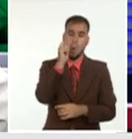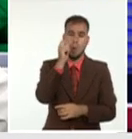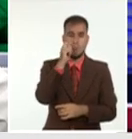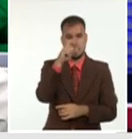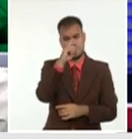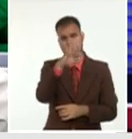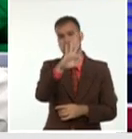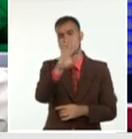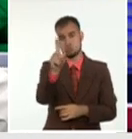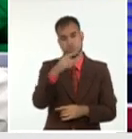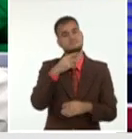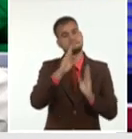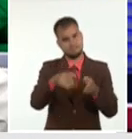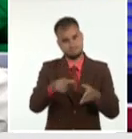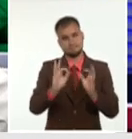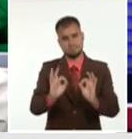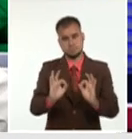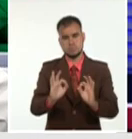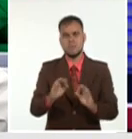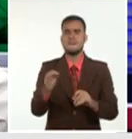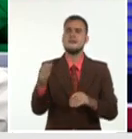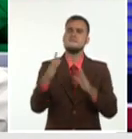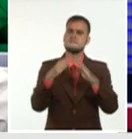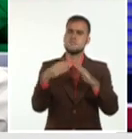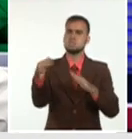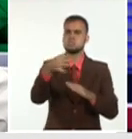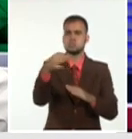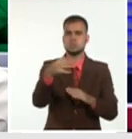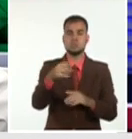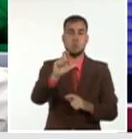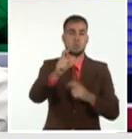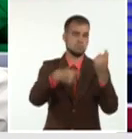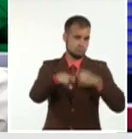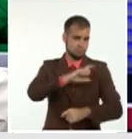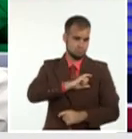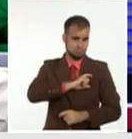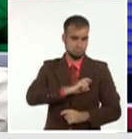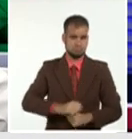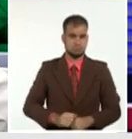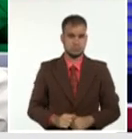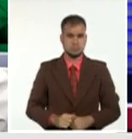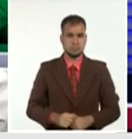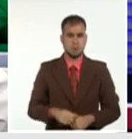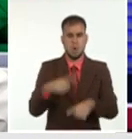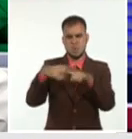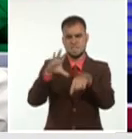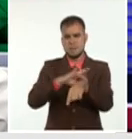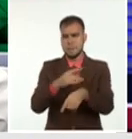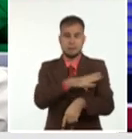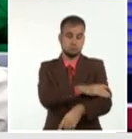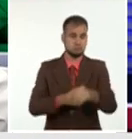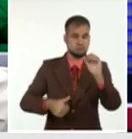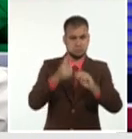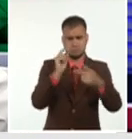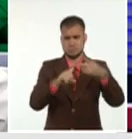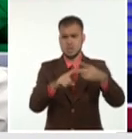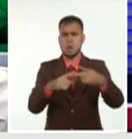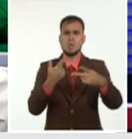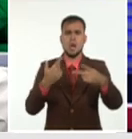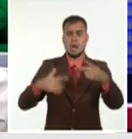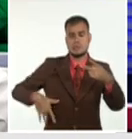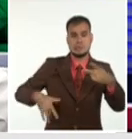del municipio Contramaestre, hipertensión arterial, enfermedad renal crónica,